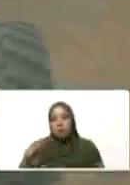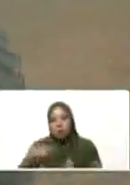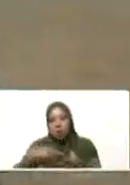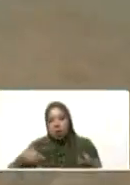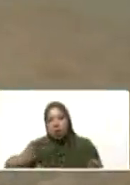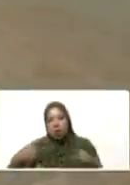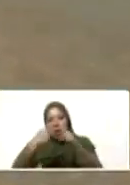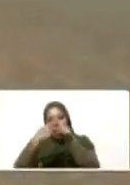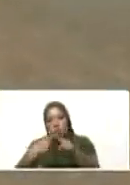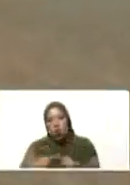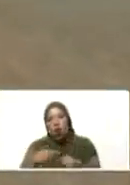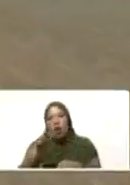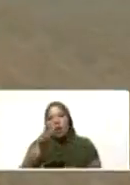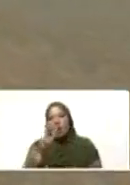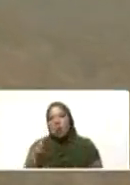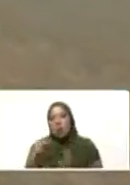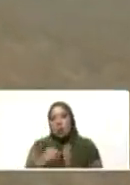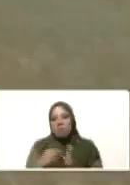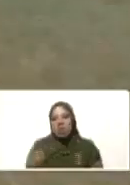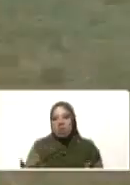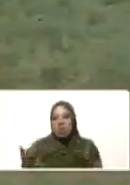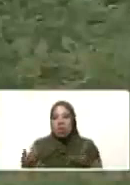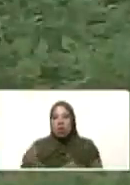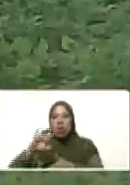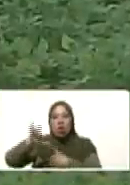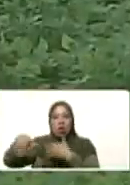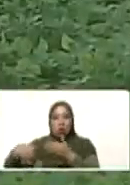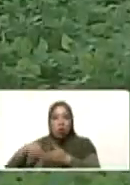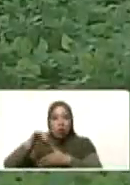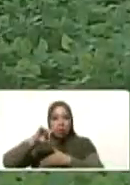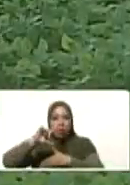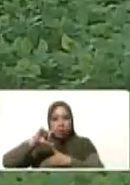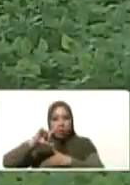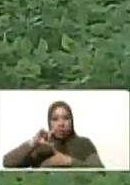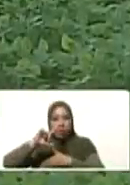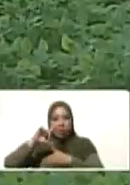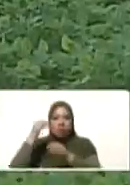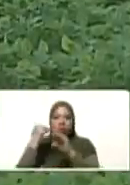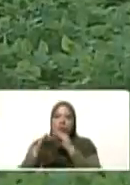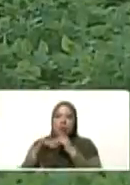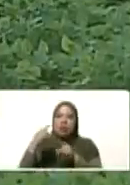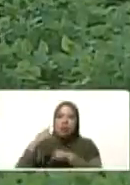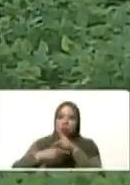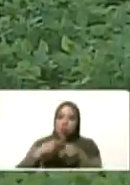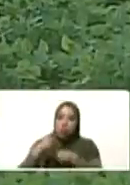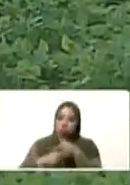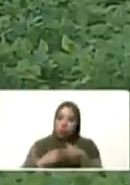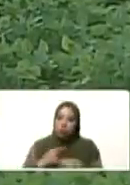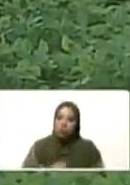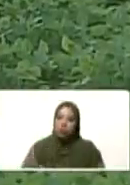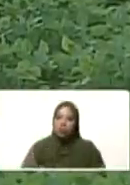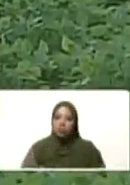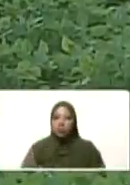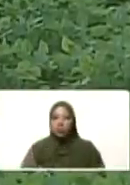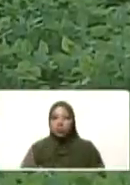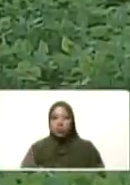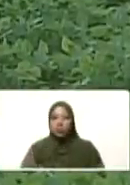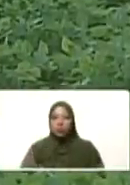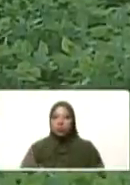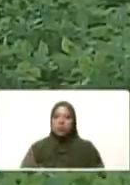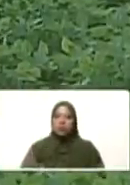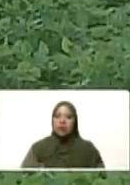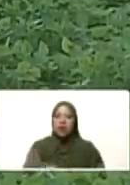es de 2.000 kilos. Bueno, es muy importante el mensaje productivo a todos